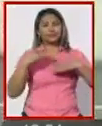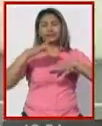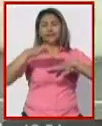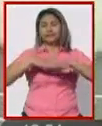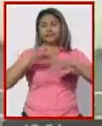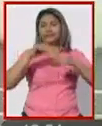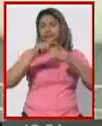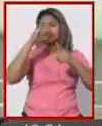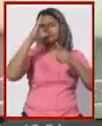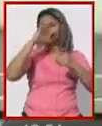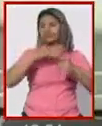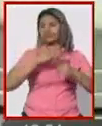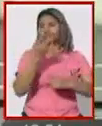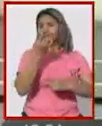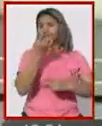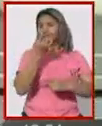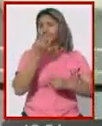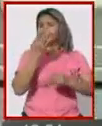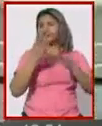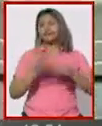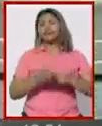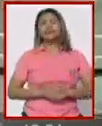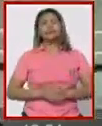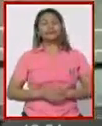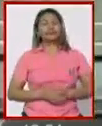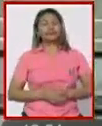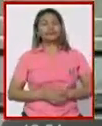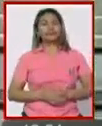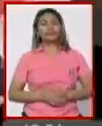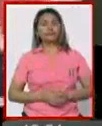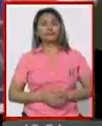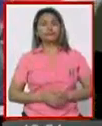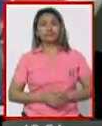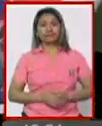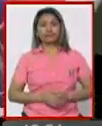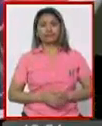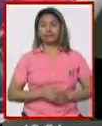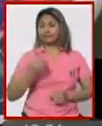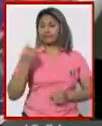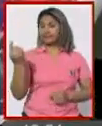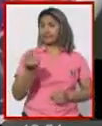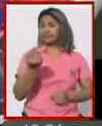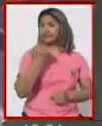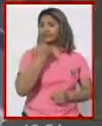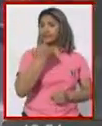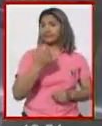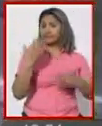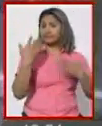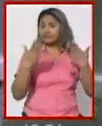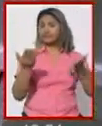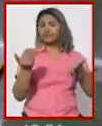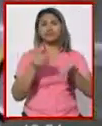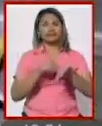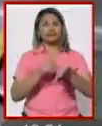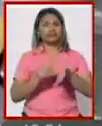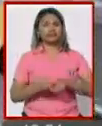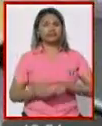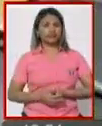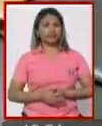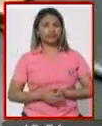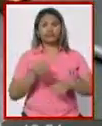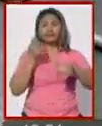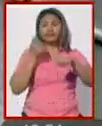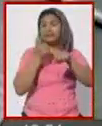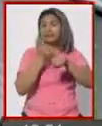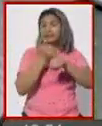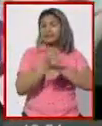este denominado narcoasesor que fue detenido en el Brasil. Siempre lo hemos indicado y lo hemos dicho y lo reafirmamos ahora, los